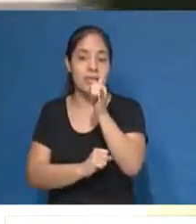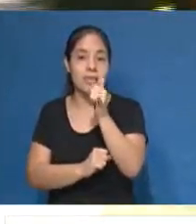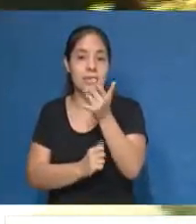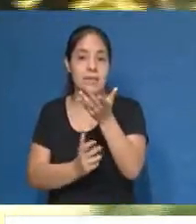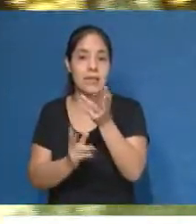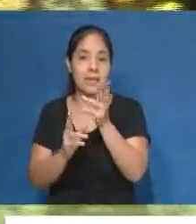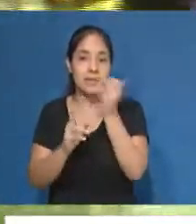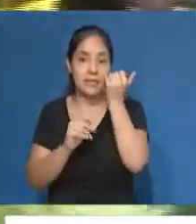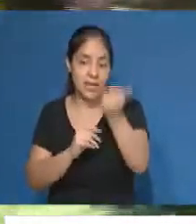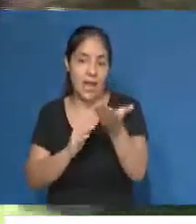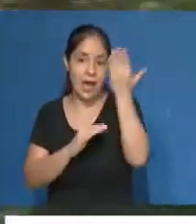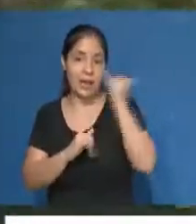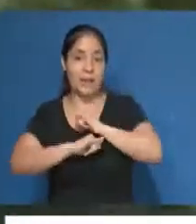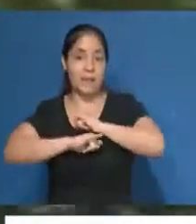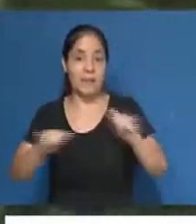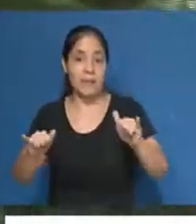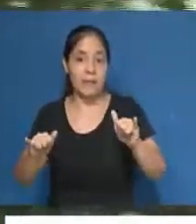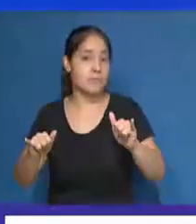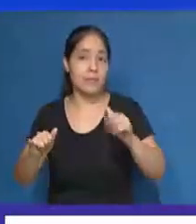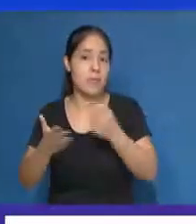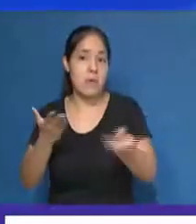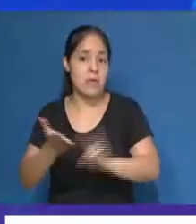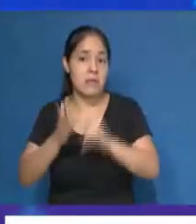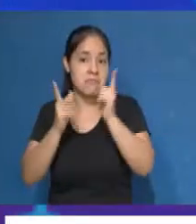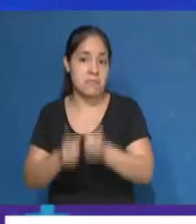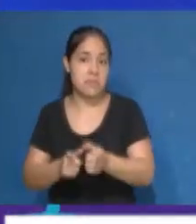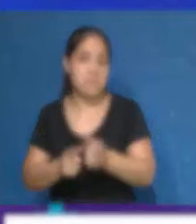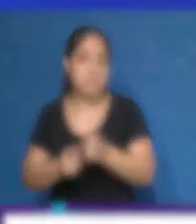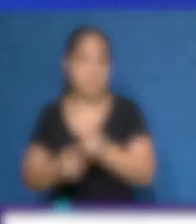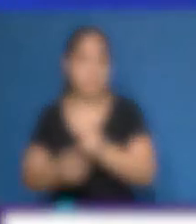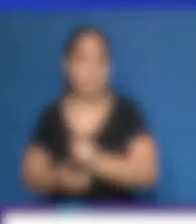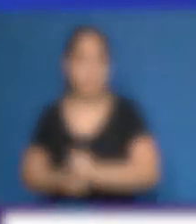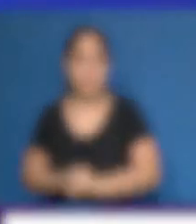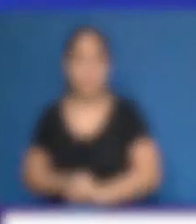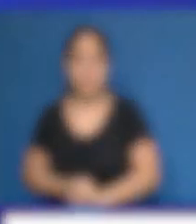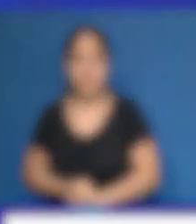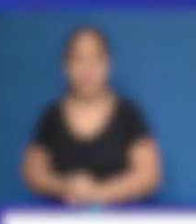que ya ha trascendido a través de los medios digitales de prensa. Gracias, Eva.